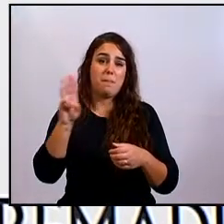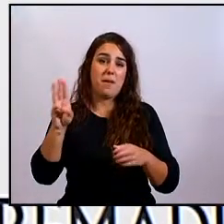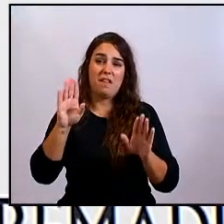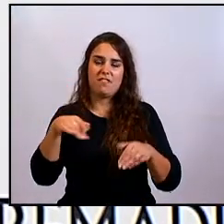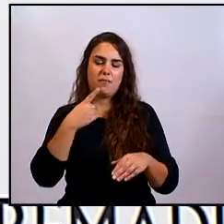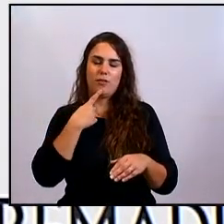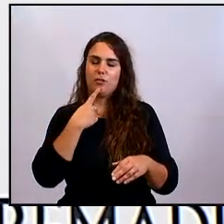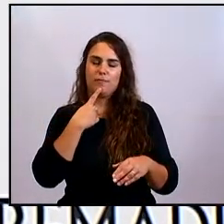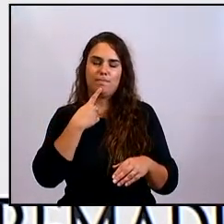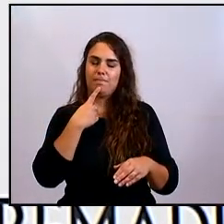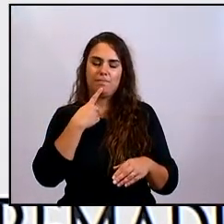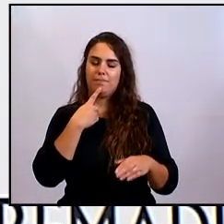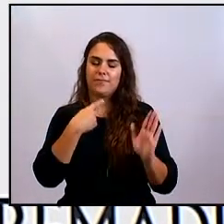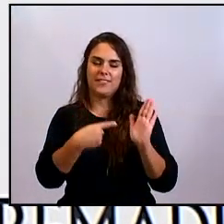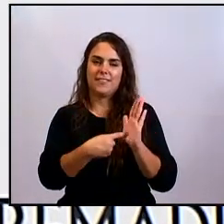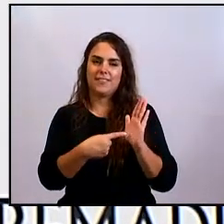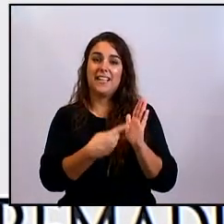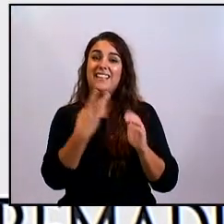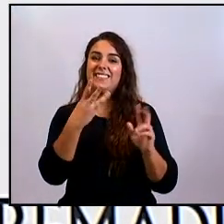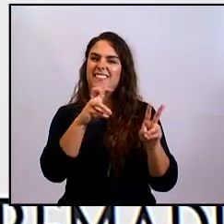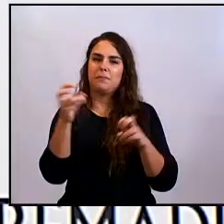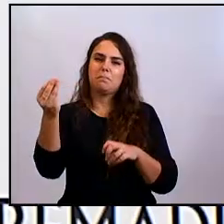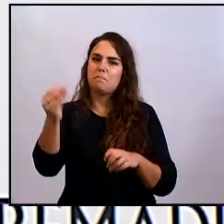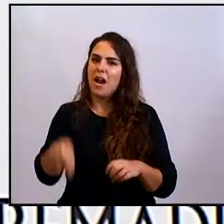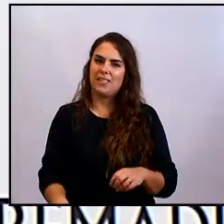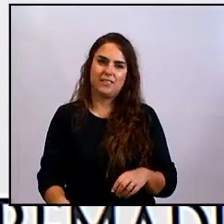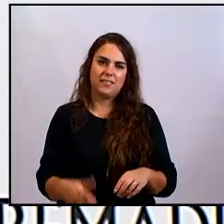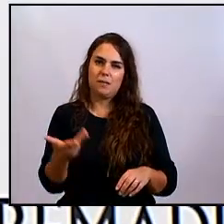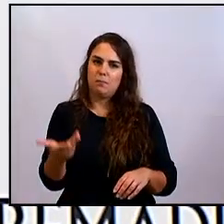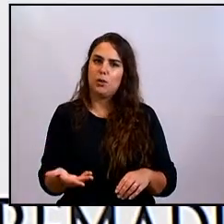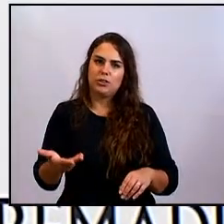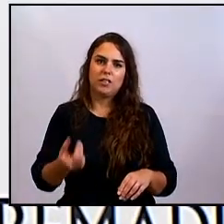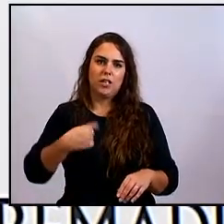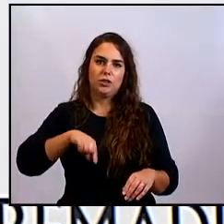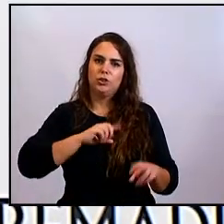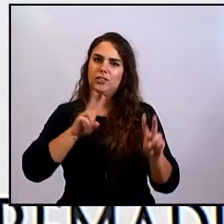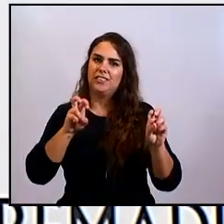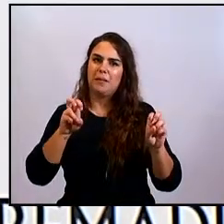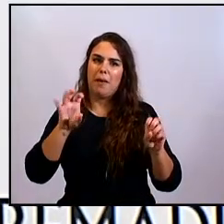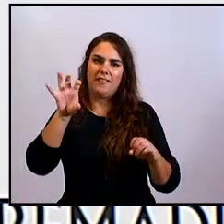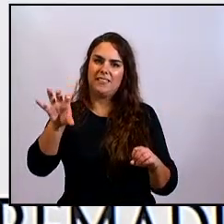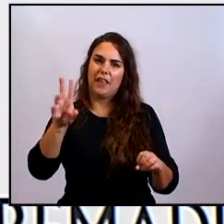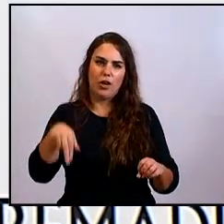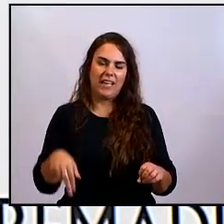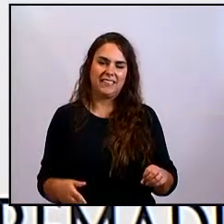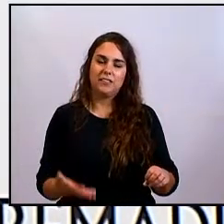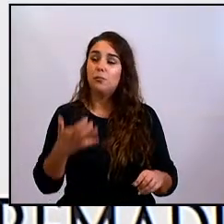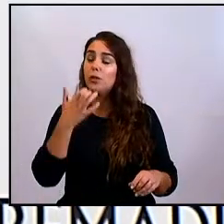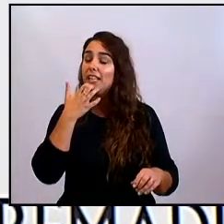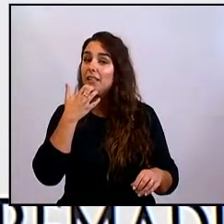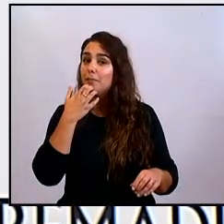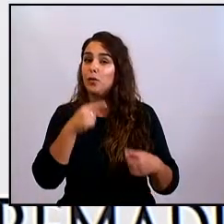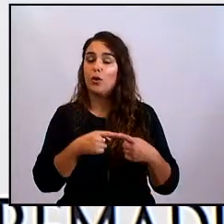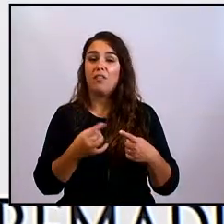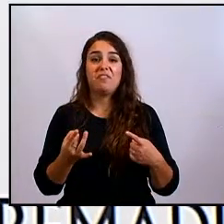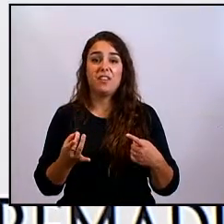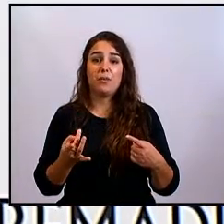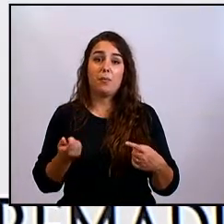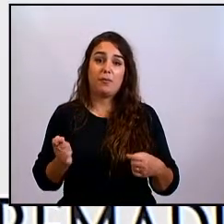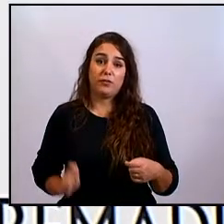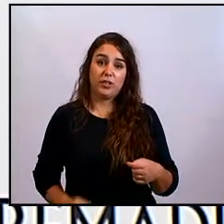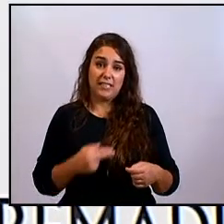en la mesa 3 asuntos más que consideramos asuntos de Estado, como es el déficit de